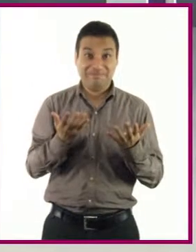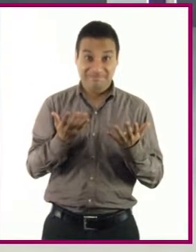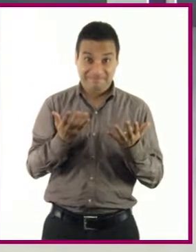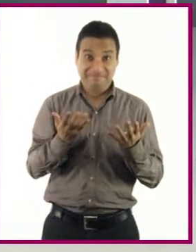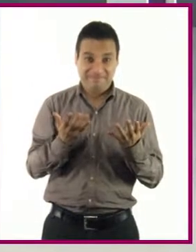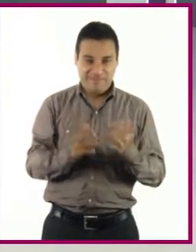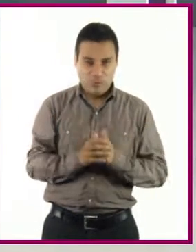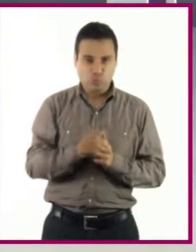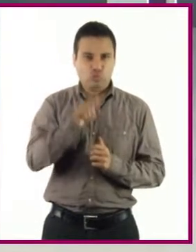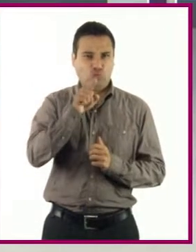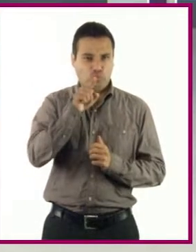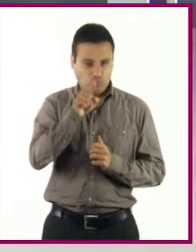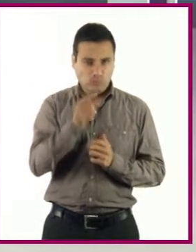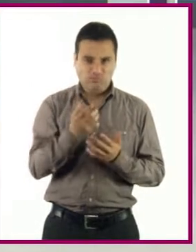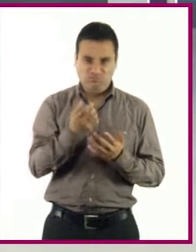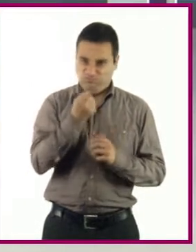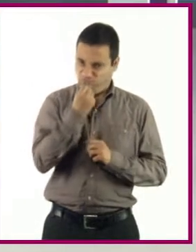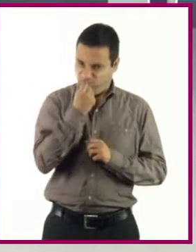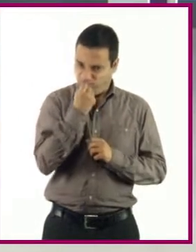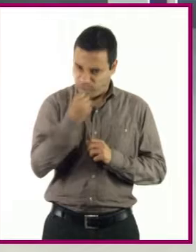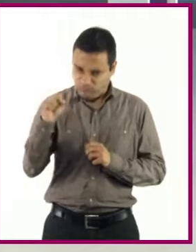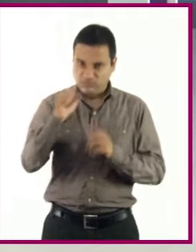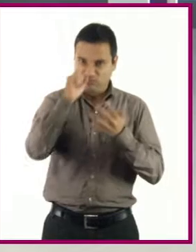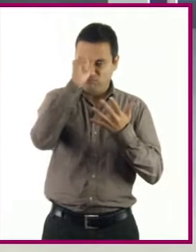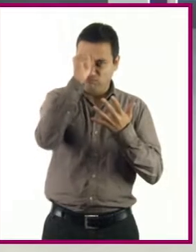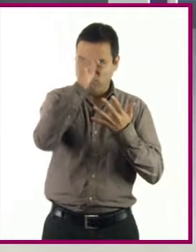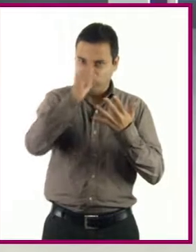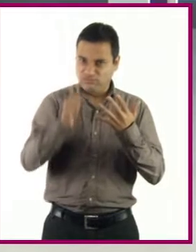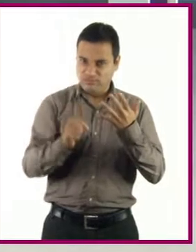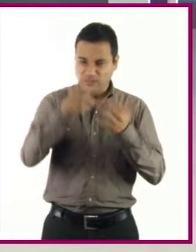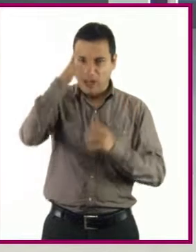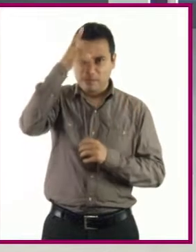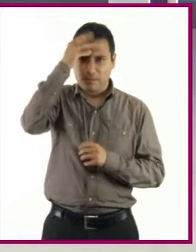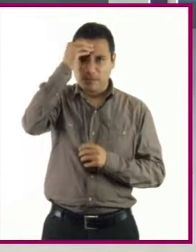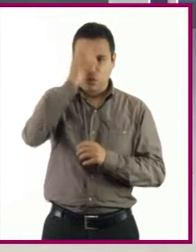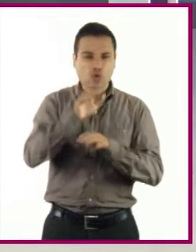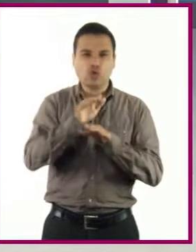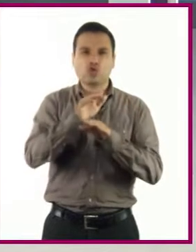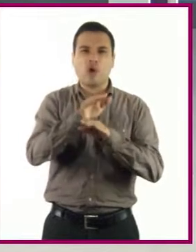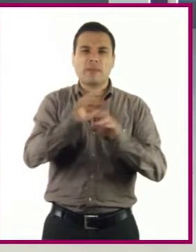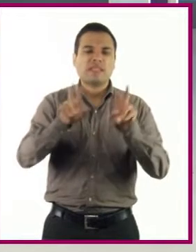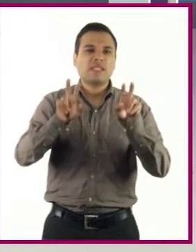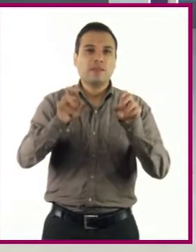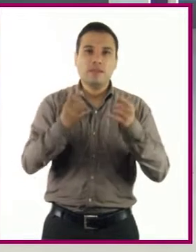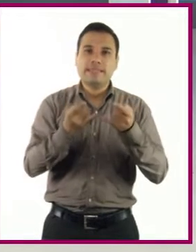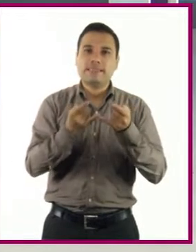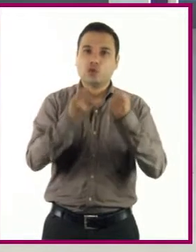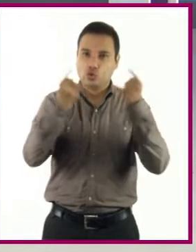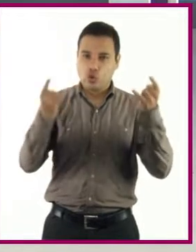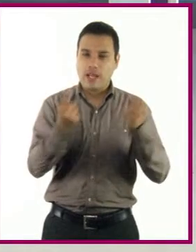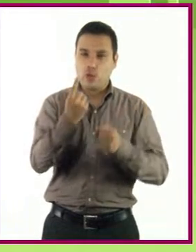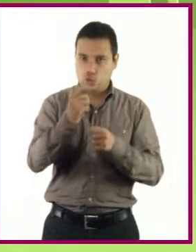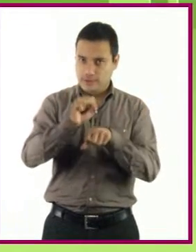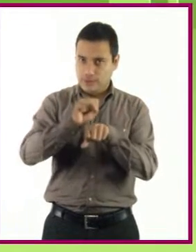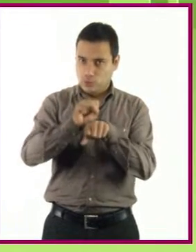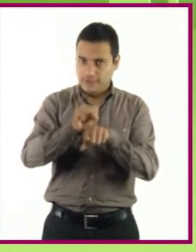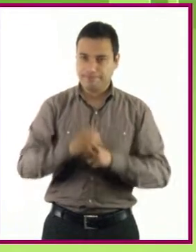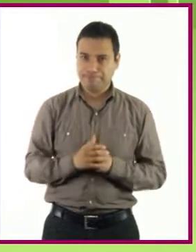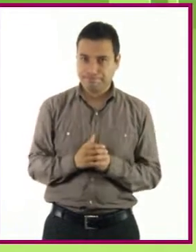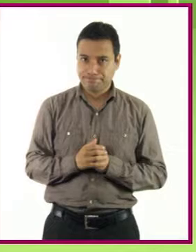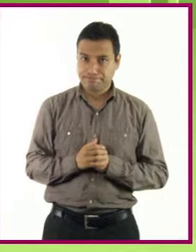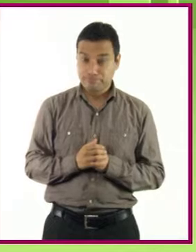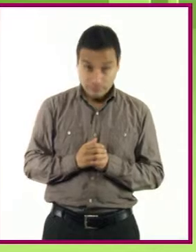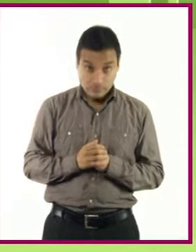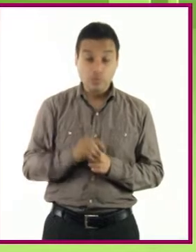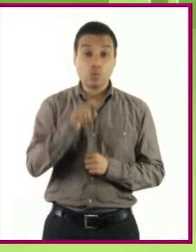desarrollar habilidades correspondientes a la asignatura Historia, primer grado de educación secundaria. Recuerden mantener la